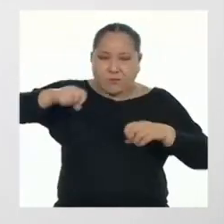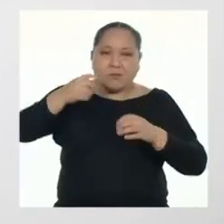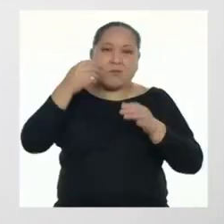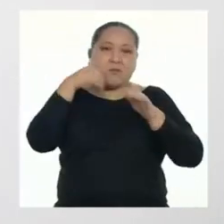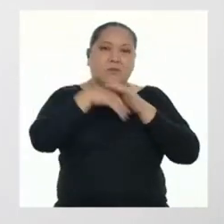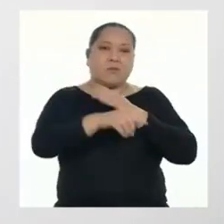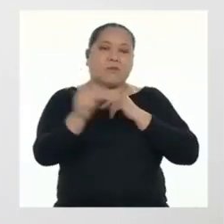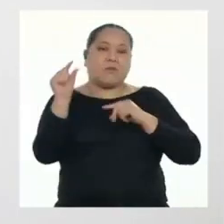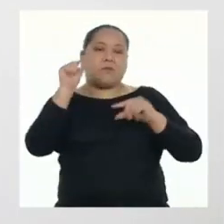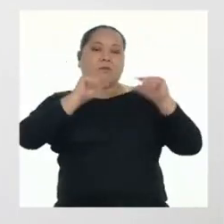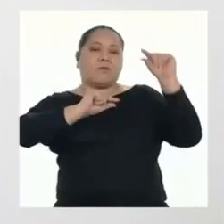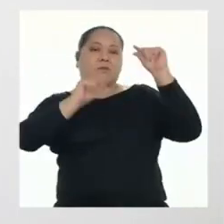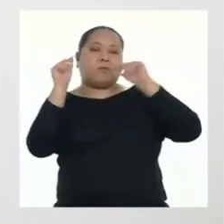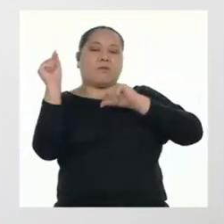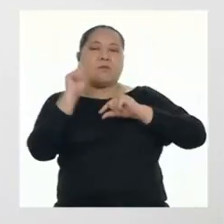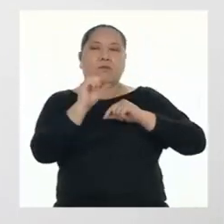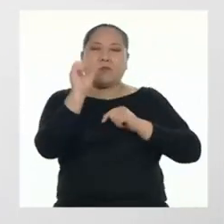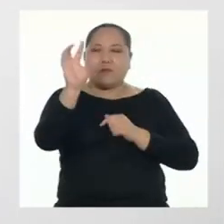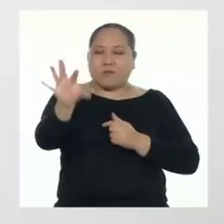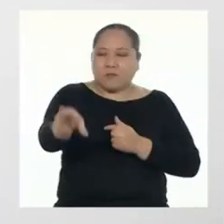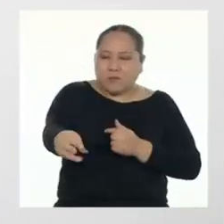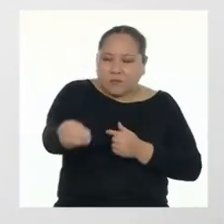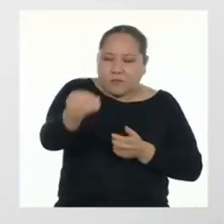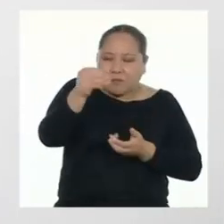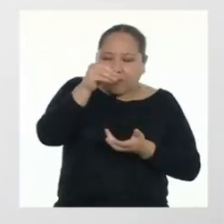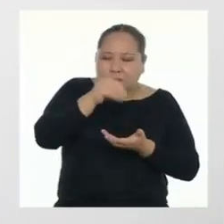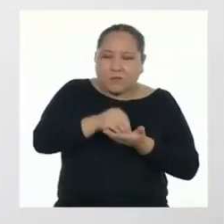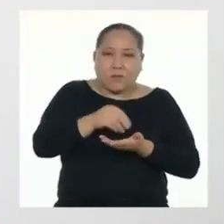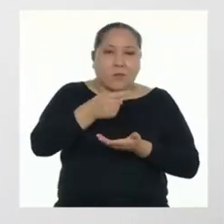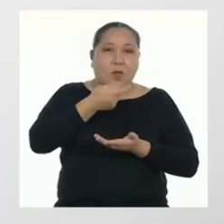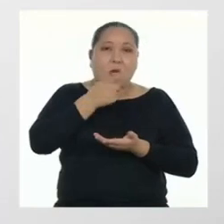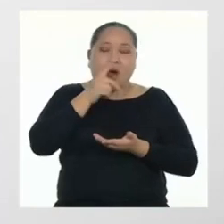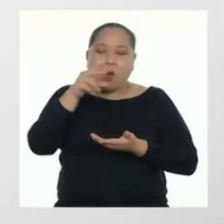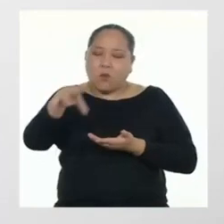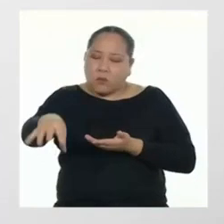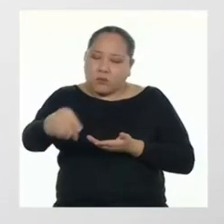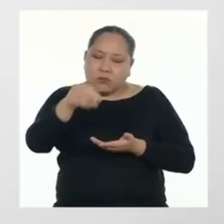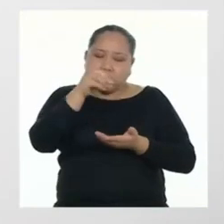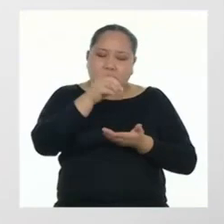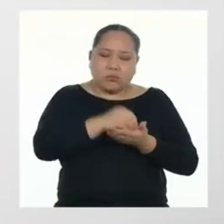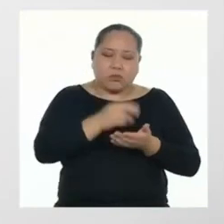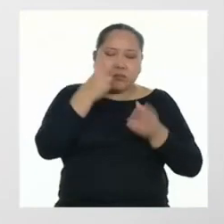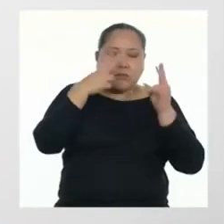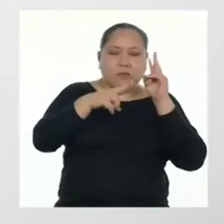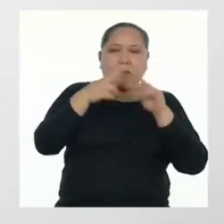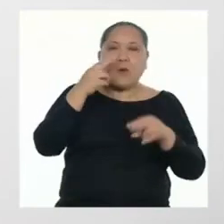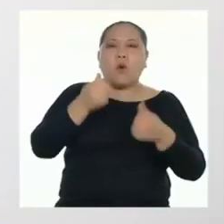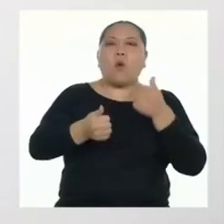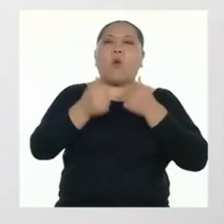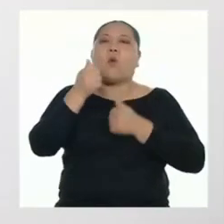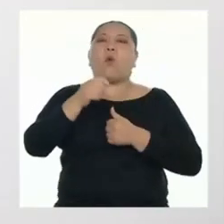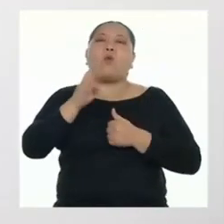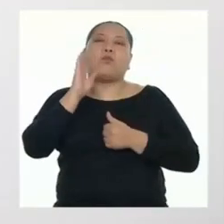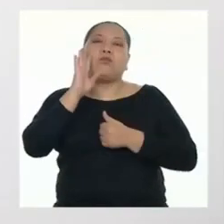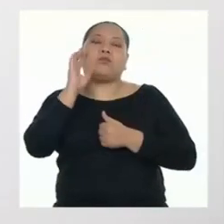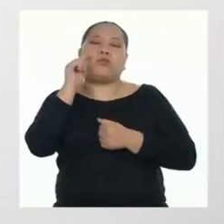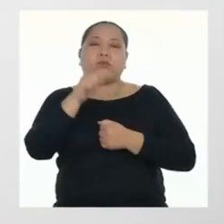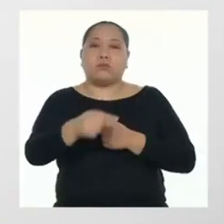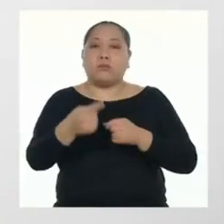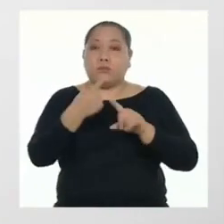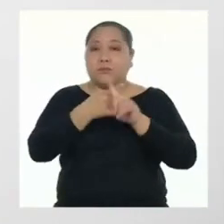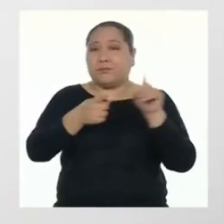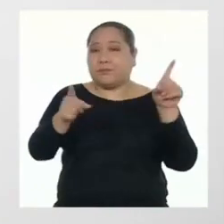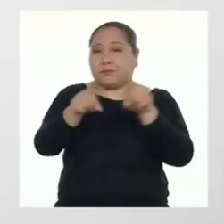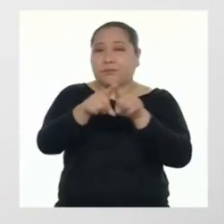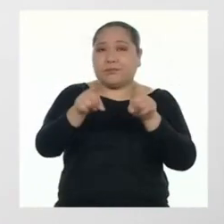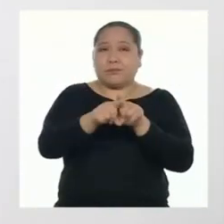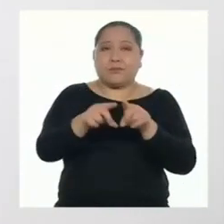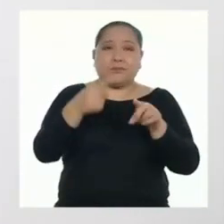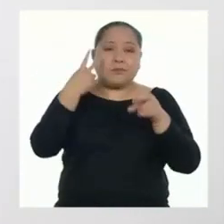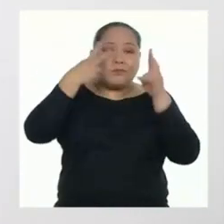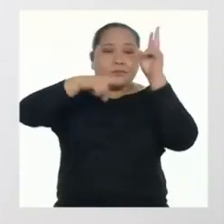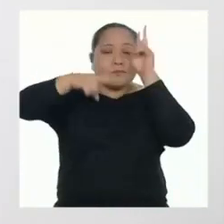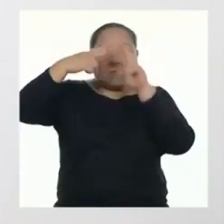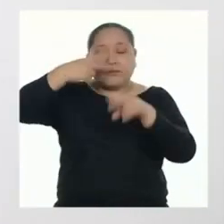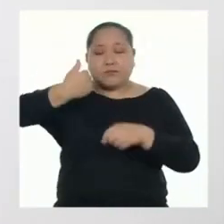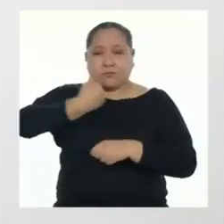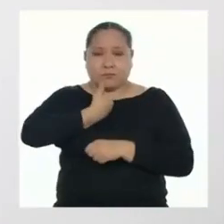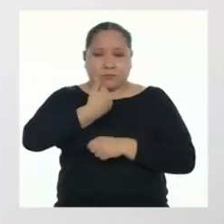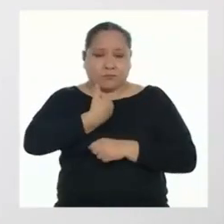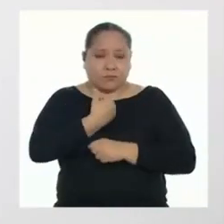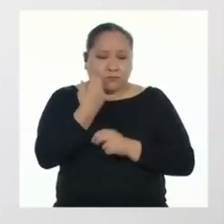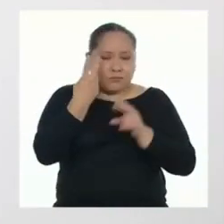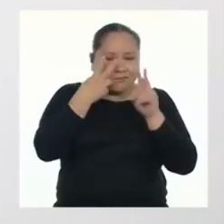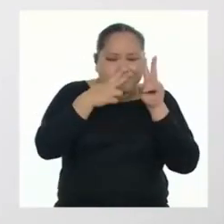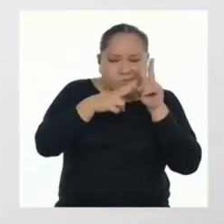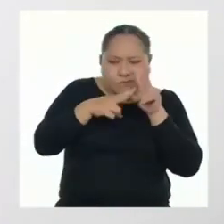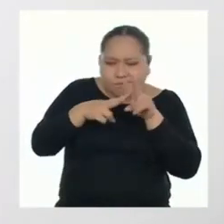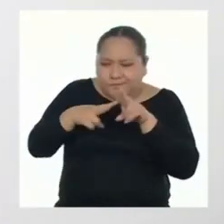laboratorios, donde pequeñas muestras de agua se analizan para diversos tipos de contaminantes. pero también podemos verlo nosotros mismos, observando